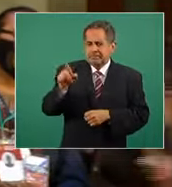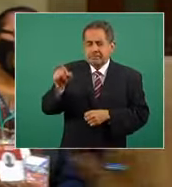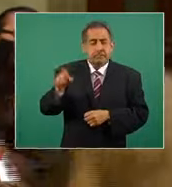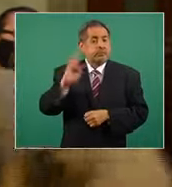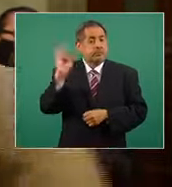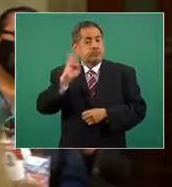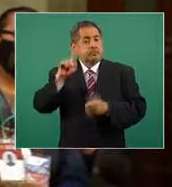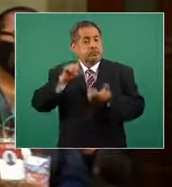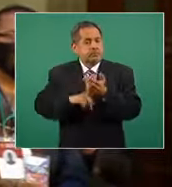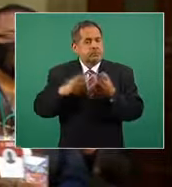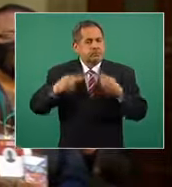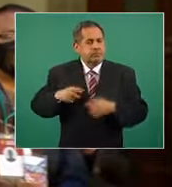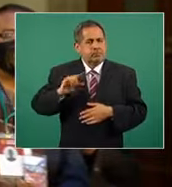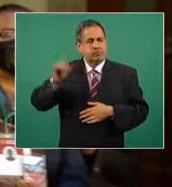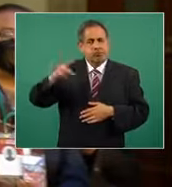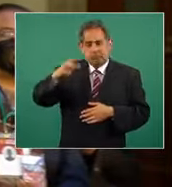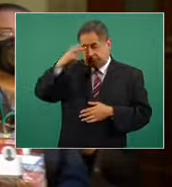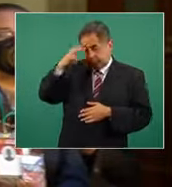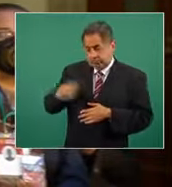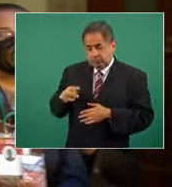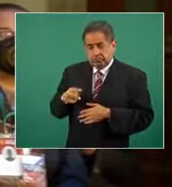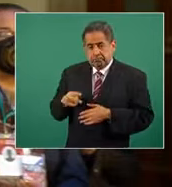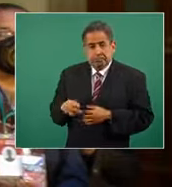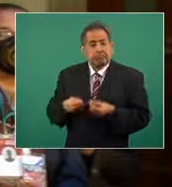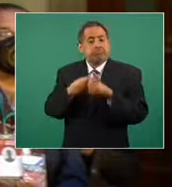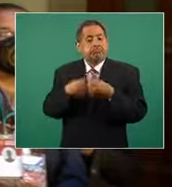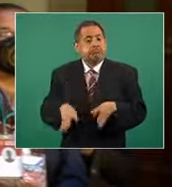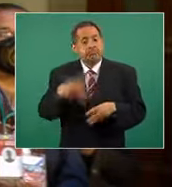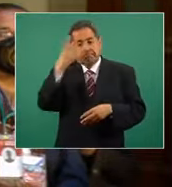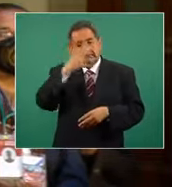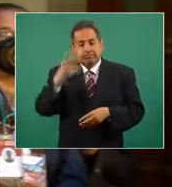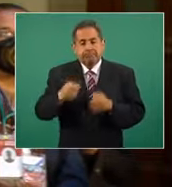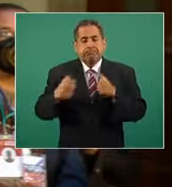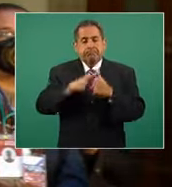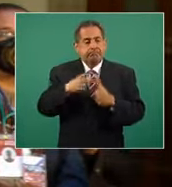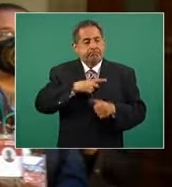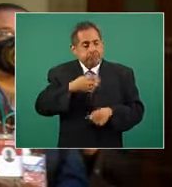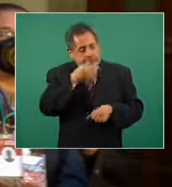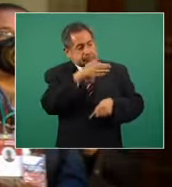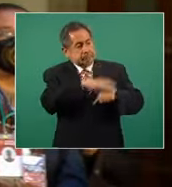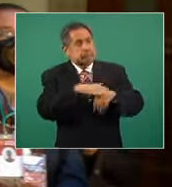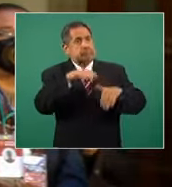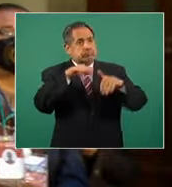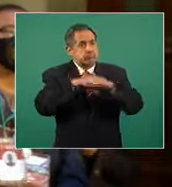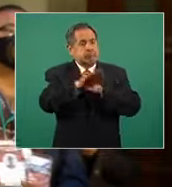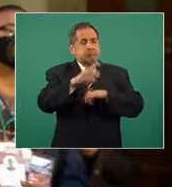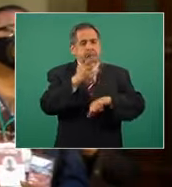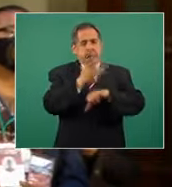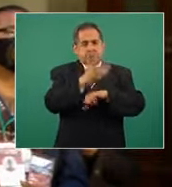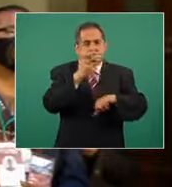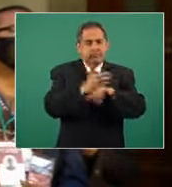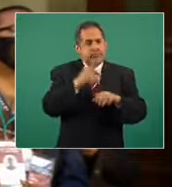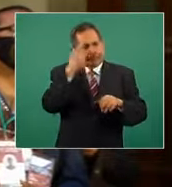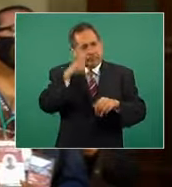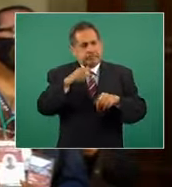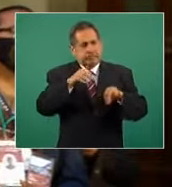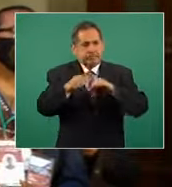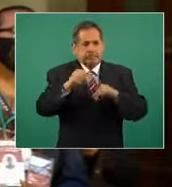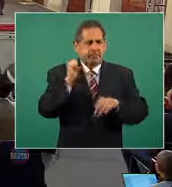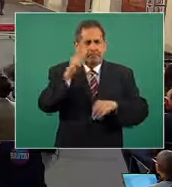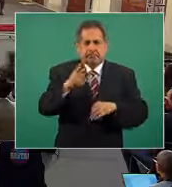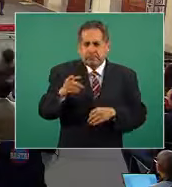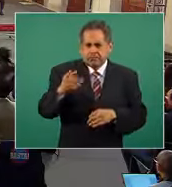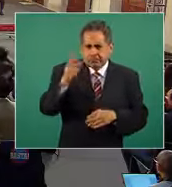un funcionario público mexicano podría perder la visa si no avisa de un ingreso a la Unión Americana,